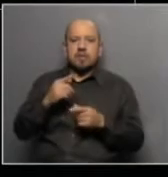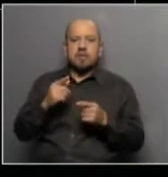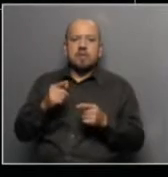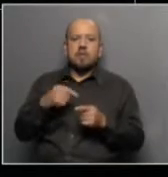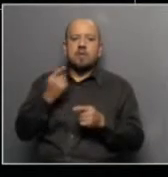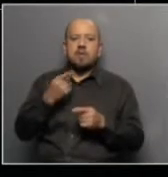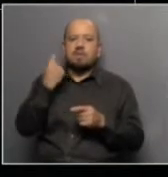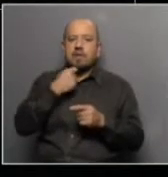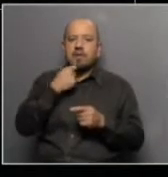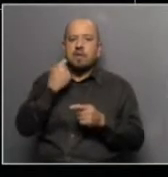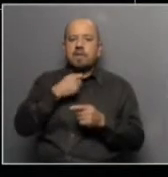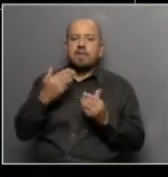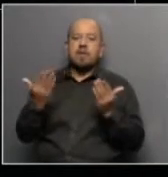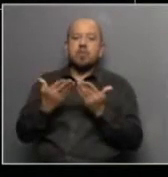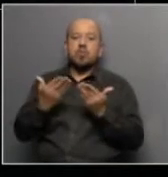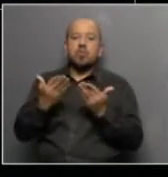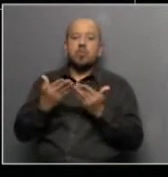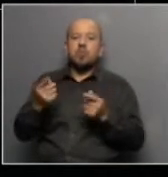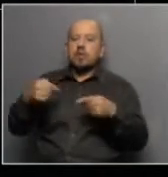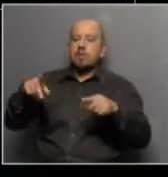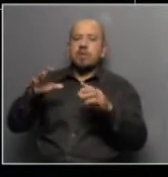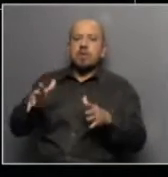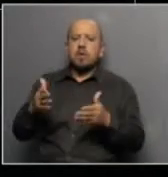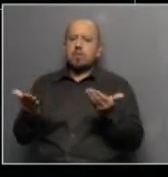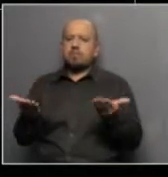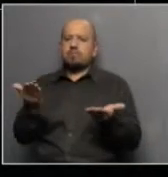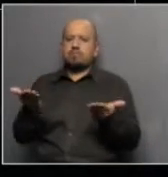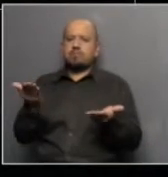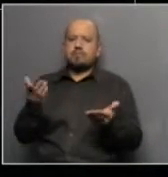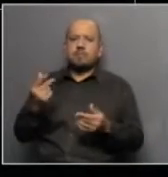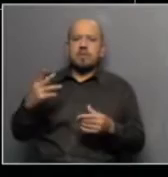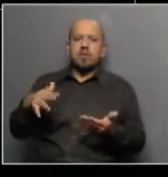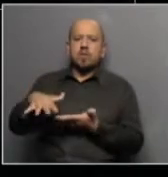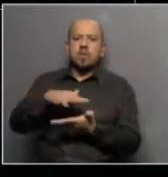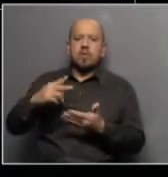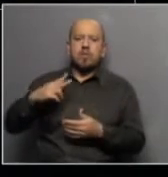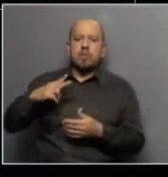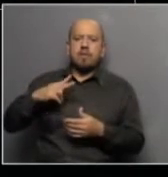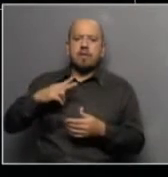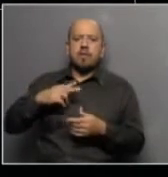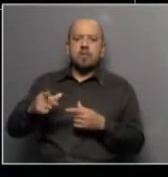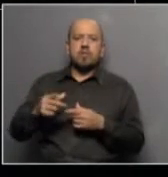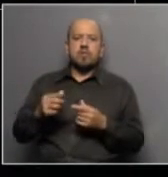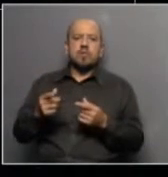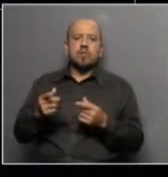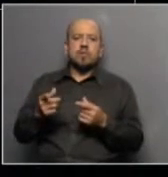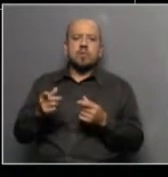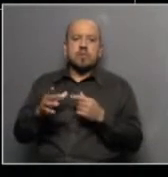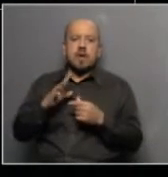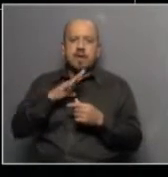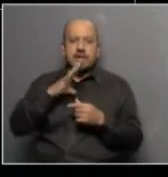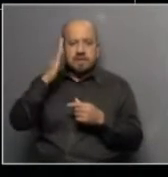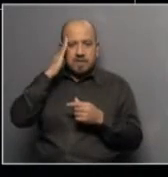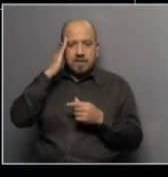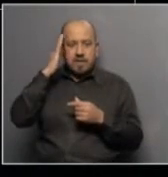y faltaba el estudio de esta otra cara del mismo fenómeno, que es los barrios privados. Entonces creíamos que es necesario conocer